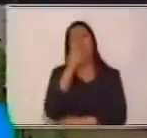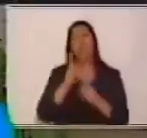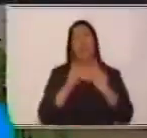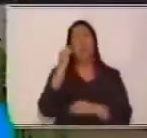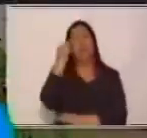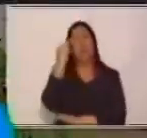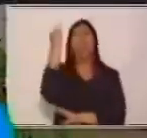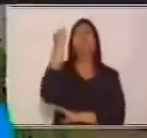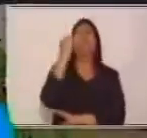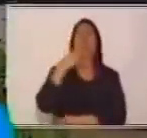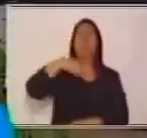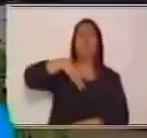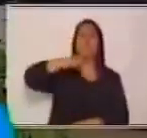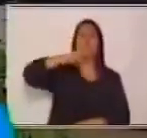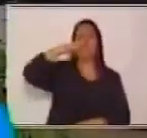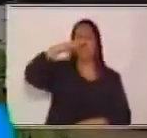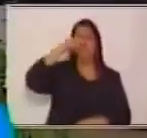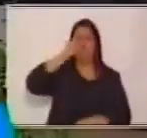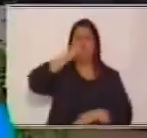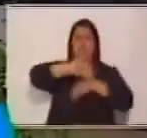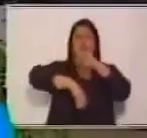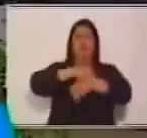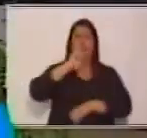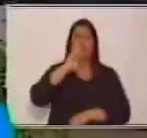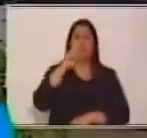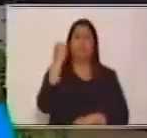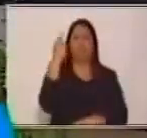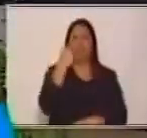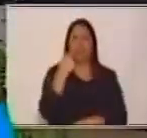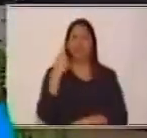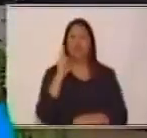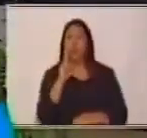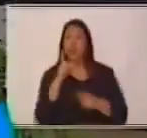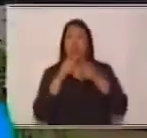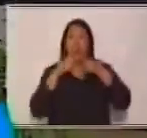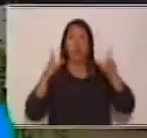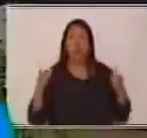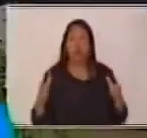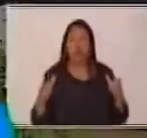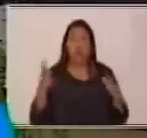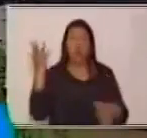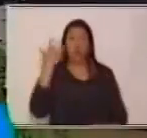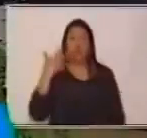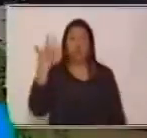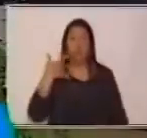utilizas tú o podrías utilizar en un lenguaje cotidiano.